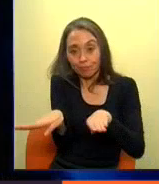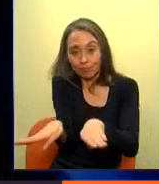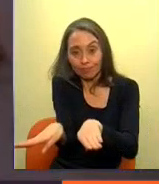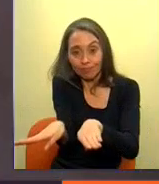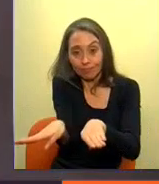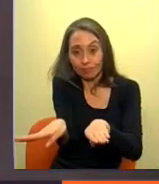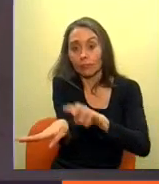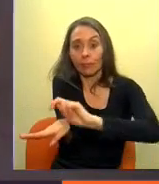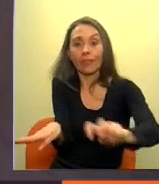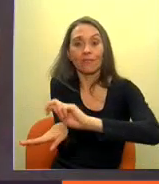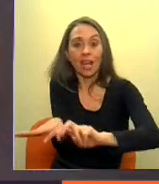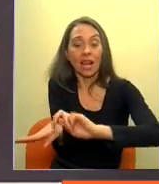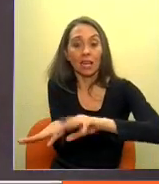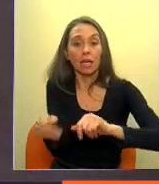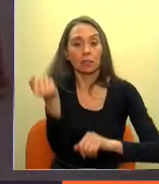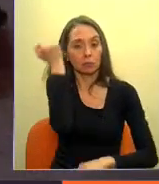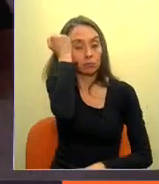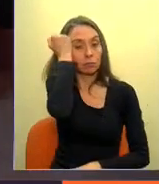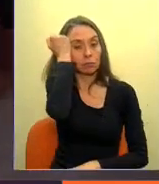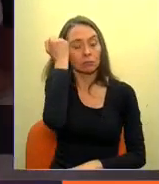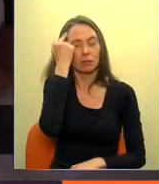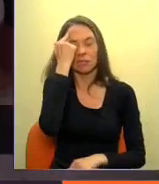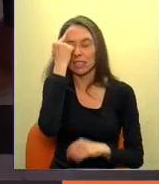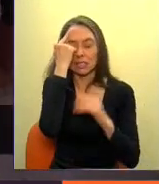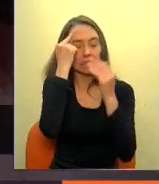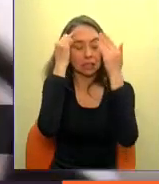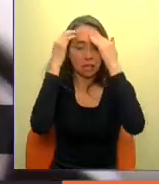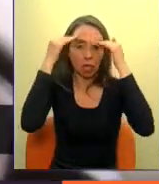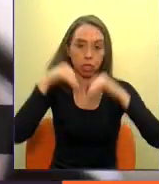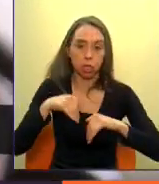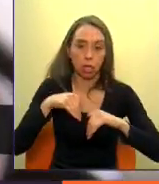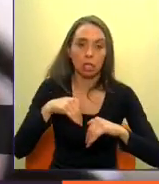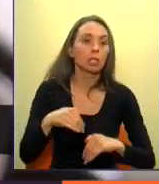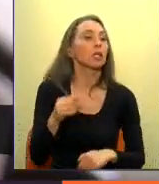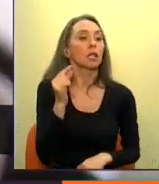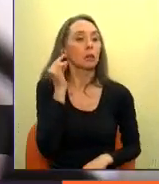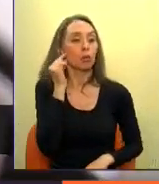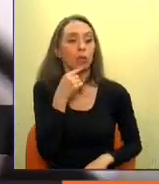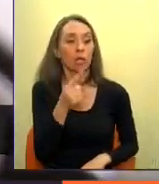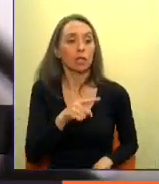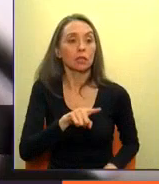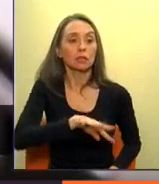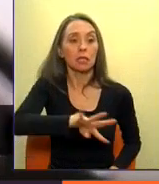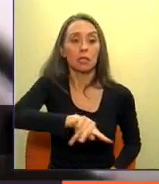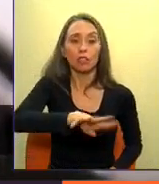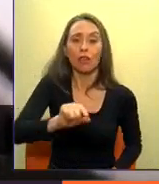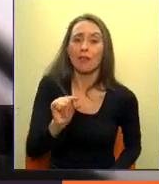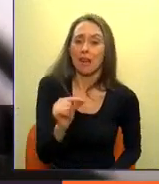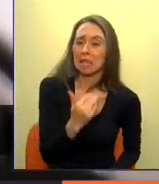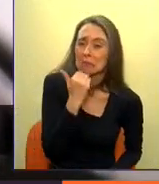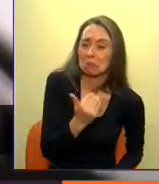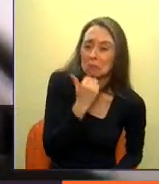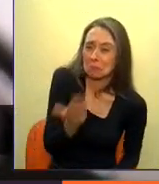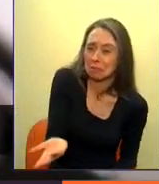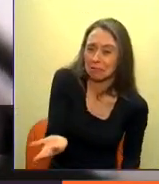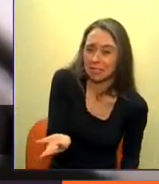dice que quedó dañada psicológicamente están robando pero las cosas más